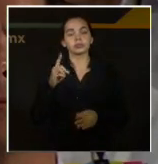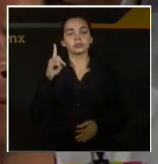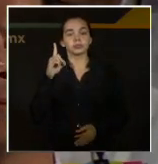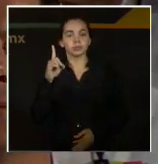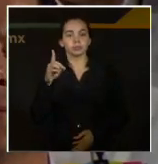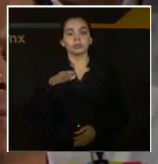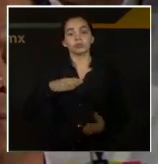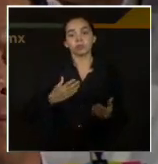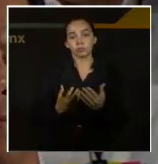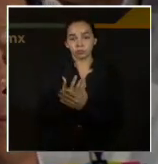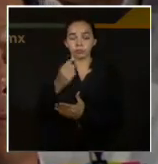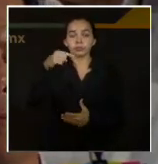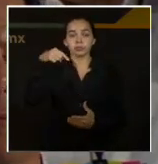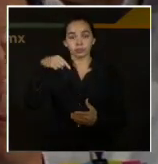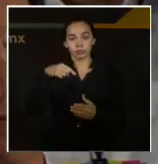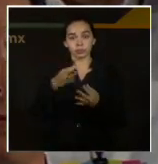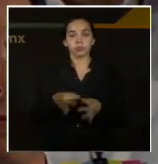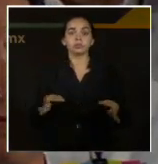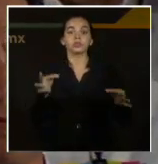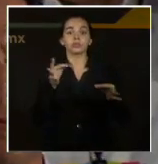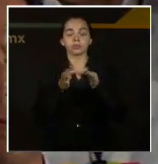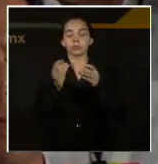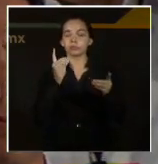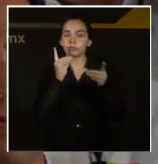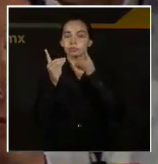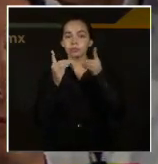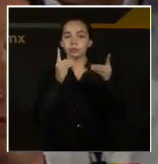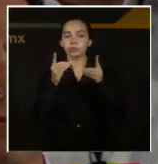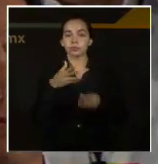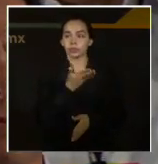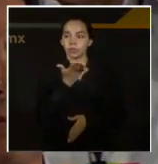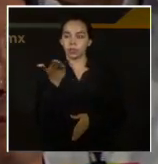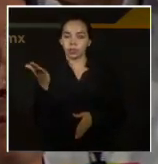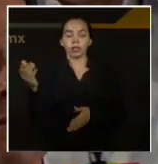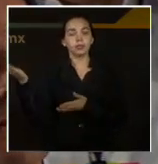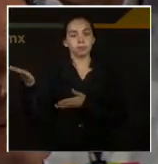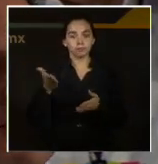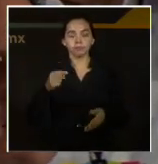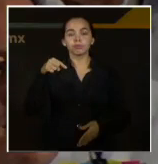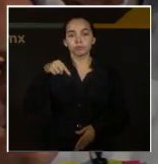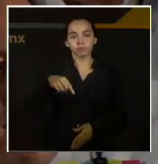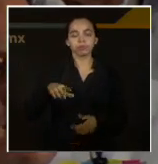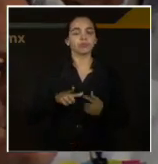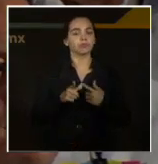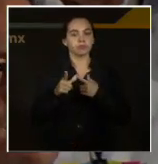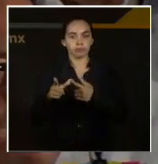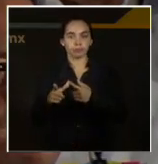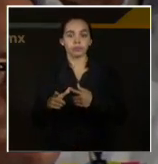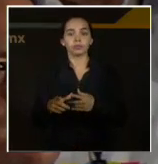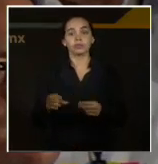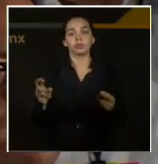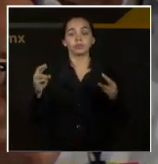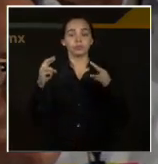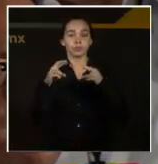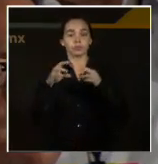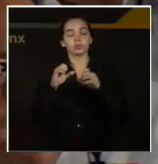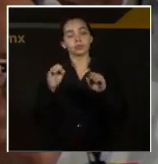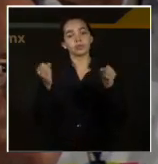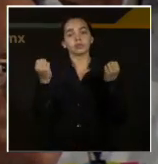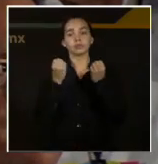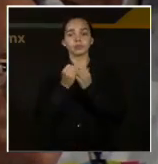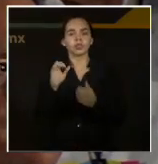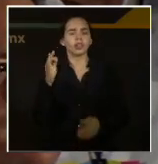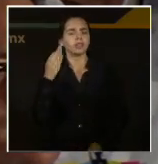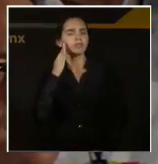elemento innovador en este formato de debate es el público presente, quienes siguen la transmisión en vivo a través de las